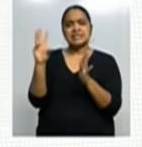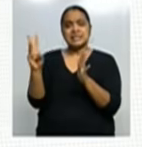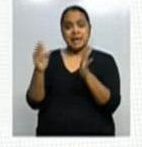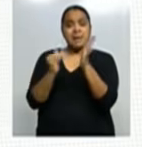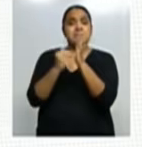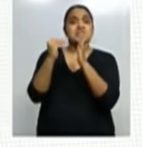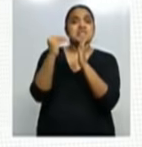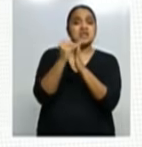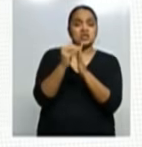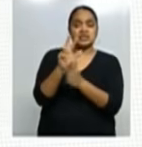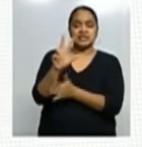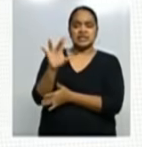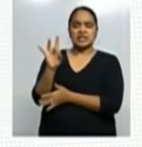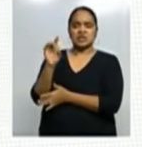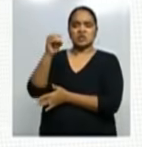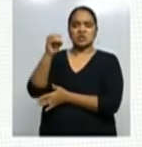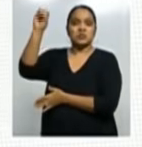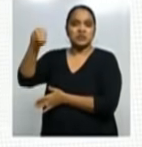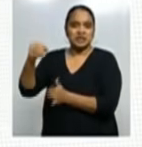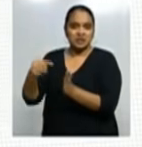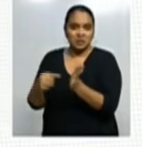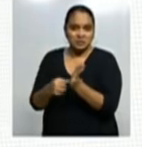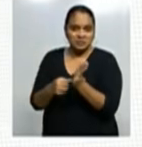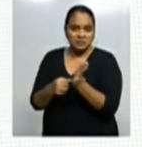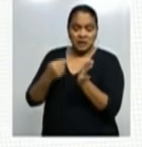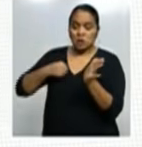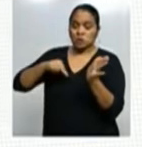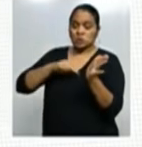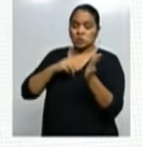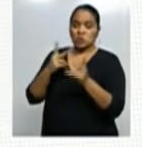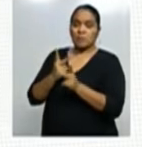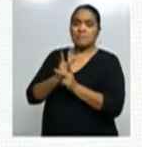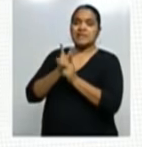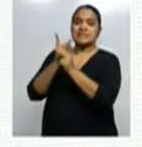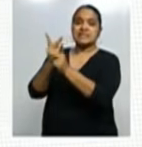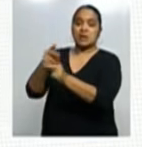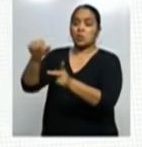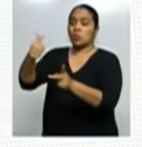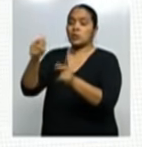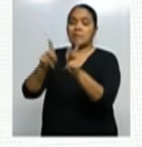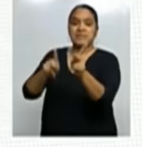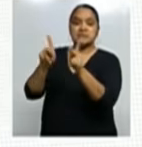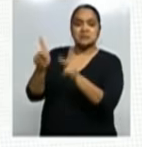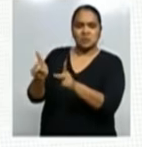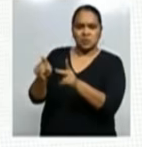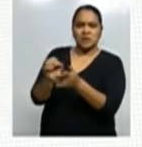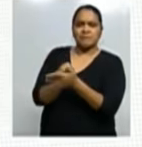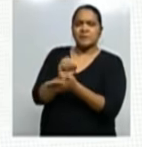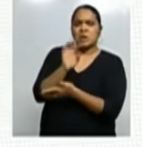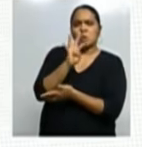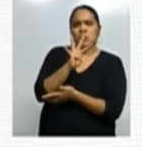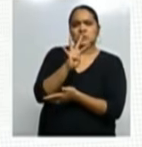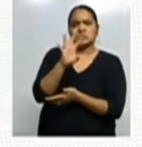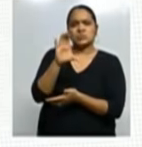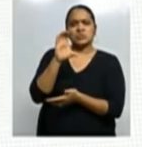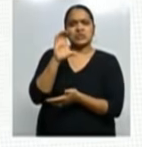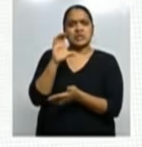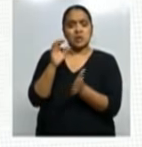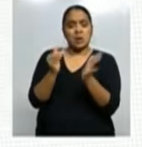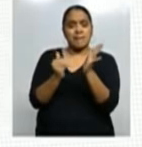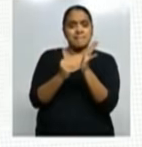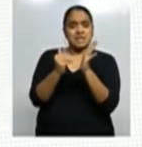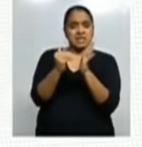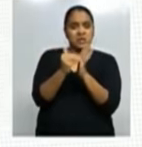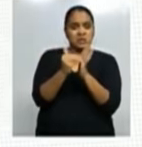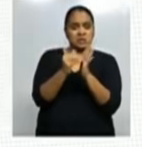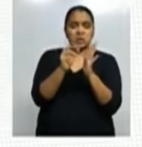representan el 38% de lo que nosotros hemos colocado. Y si usted ve, De los 400